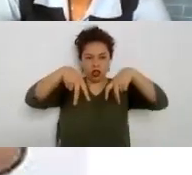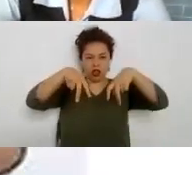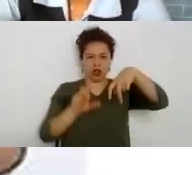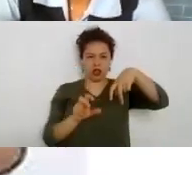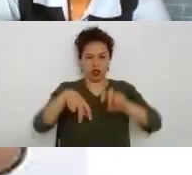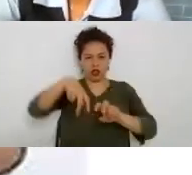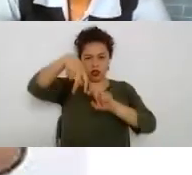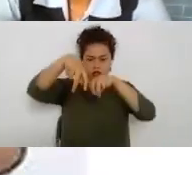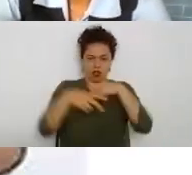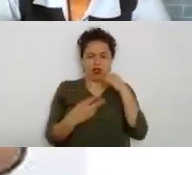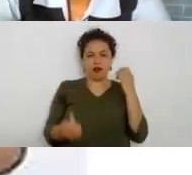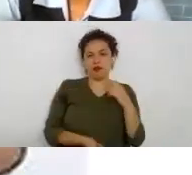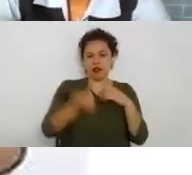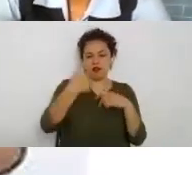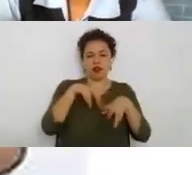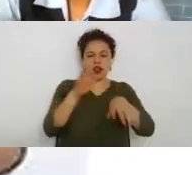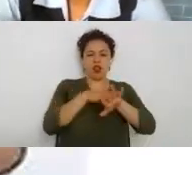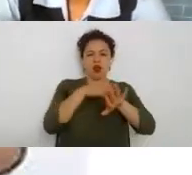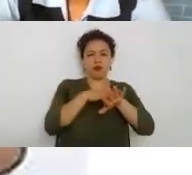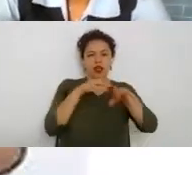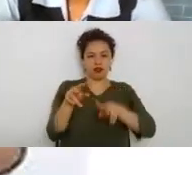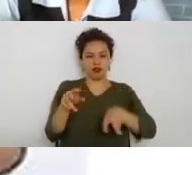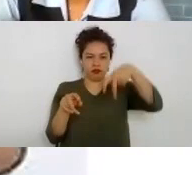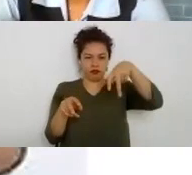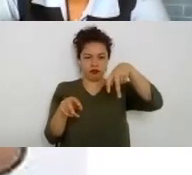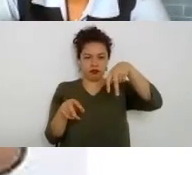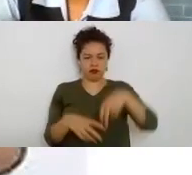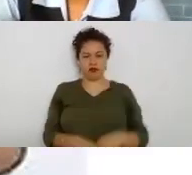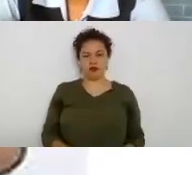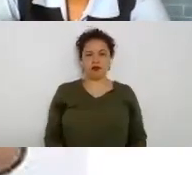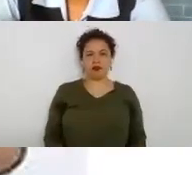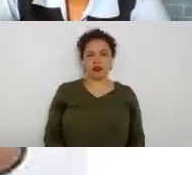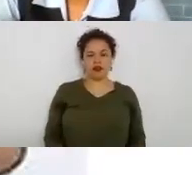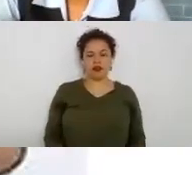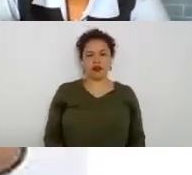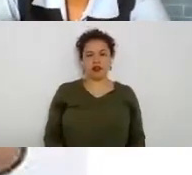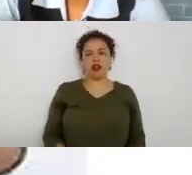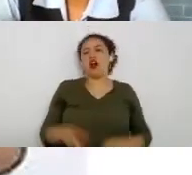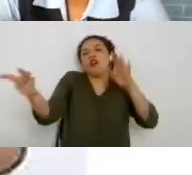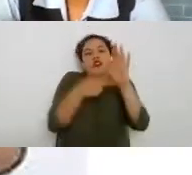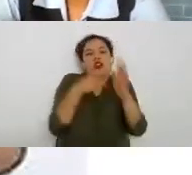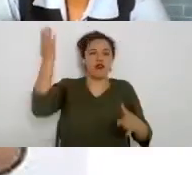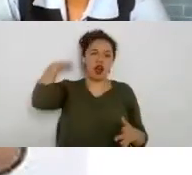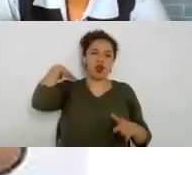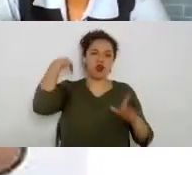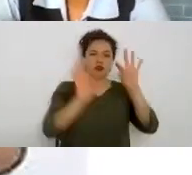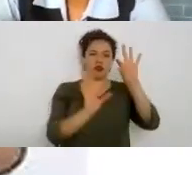Por ejemplo, que se levante primero el de los pies. Pues nuevamente que se desalinee la columna, ¿no?